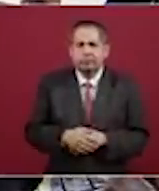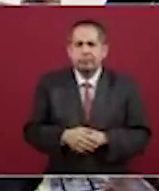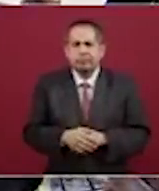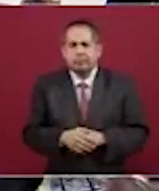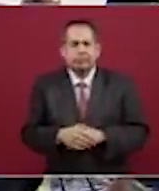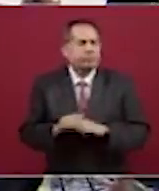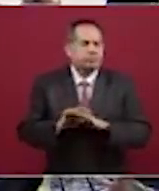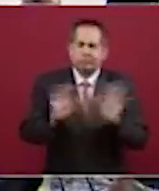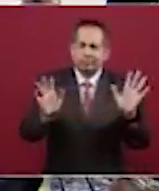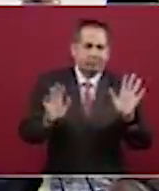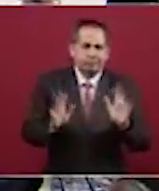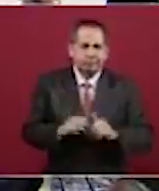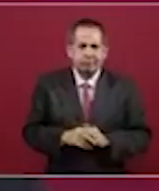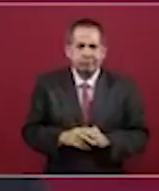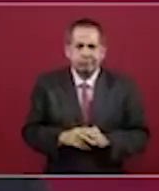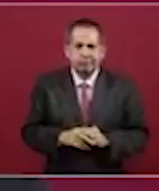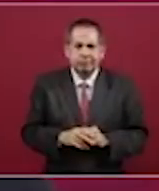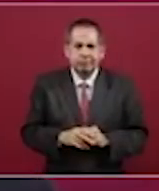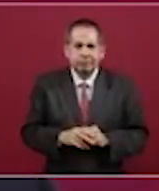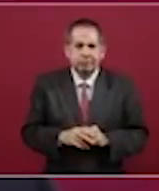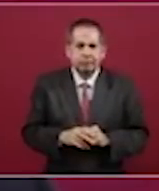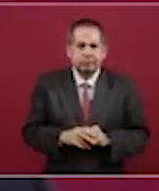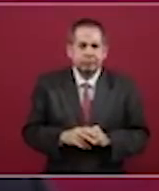nada de que, a ver,